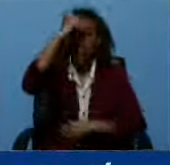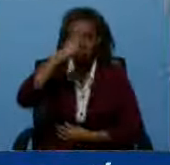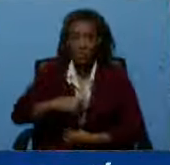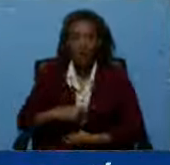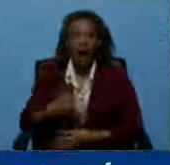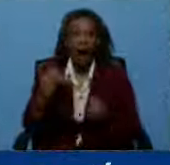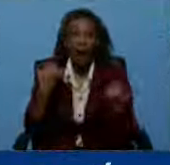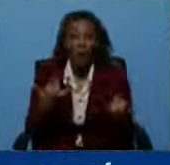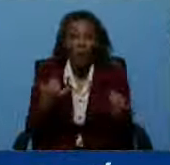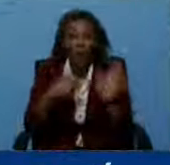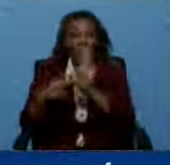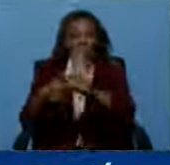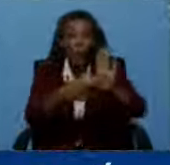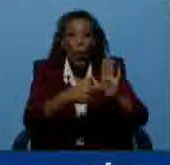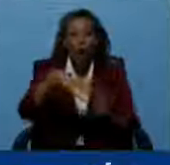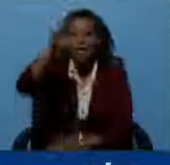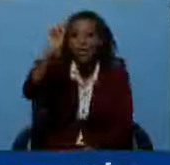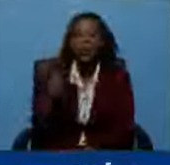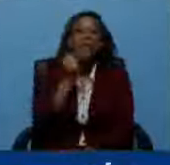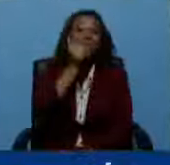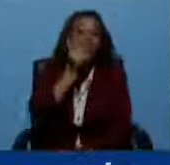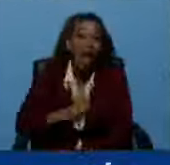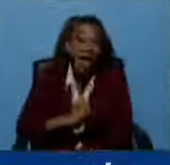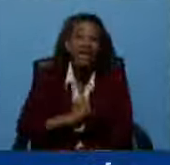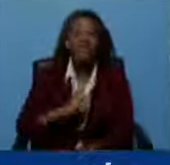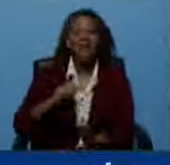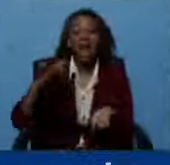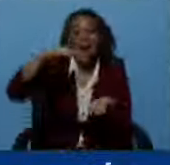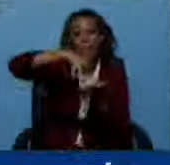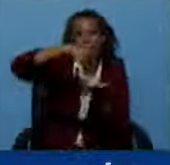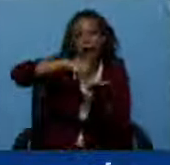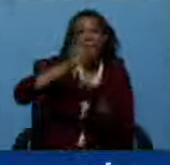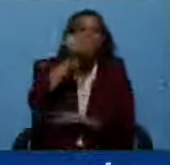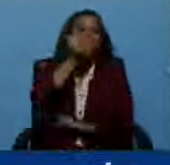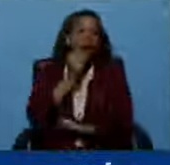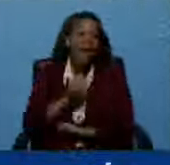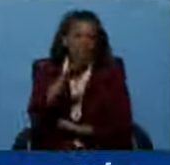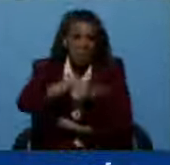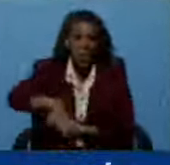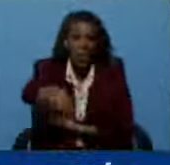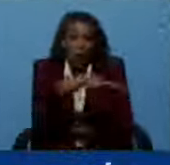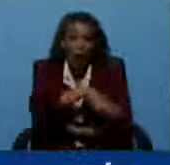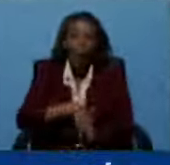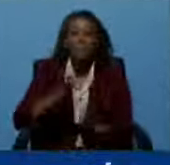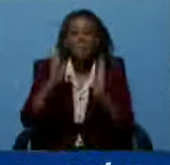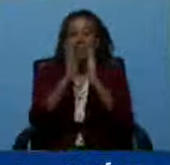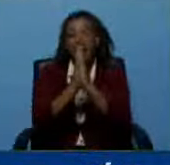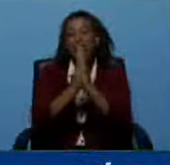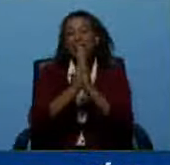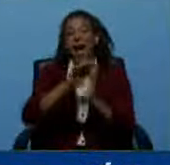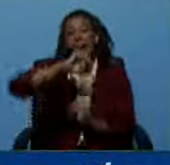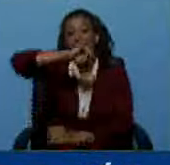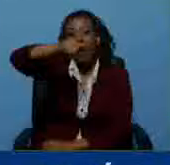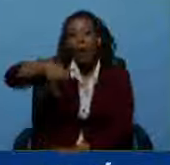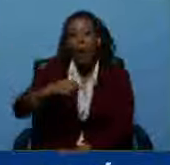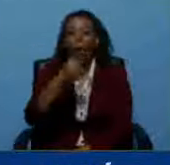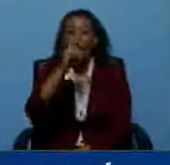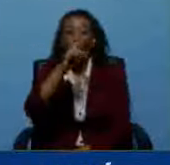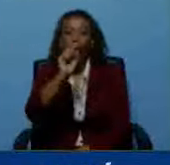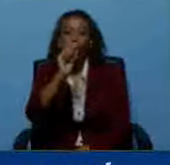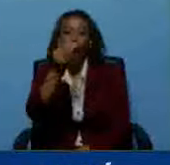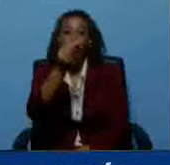estamos precisamente en el sur de Valencia, venimos de San Joaquín, estamos por aquí, ahora vamos